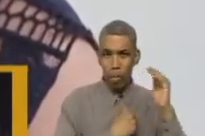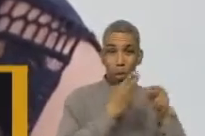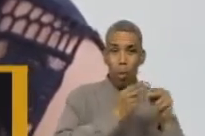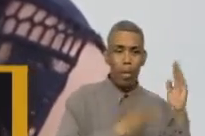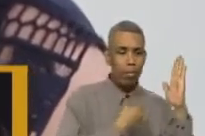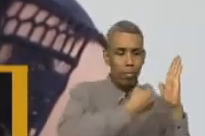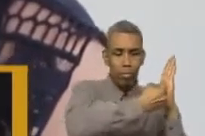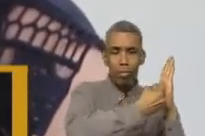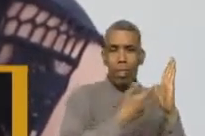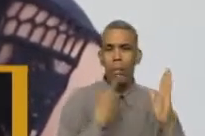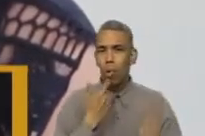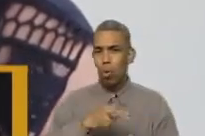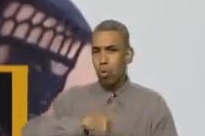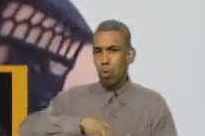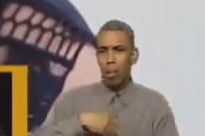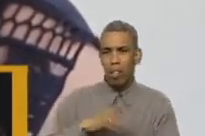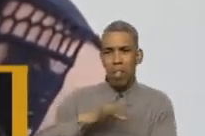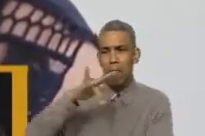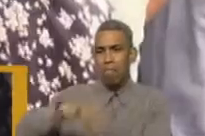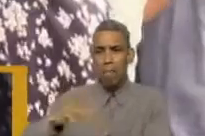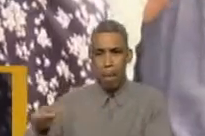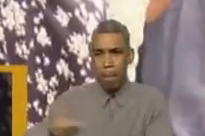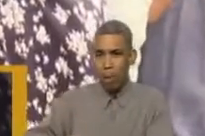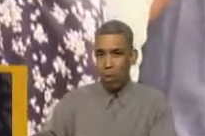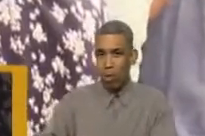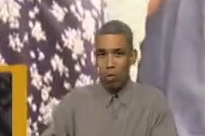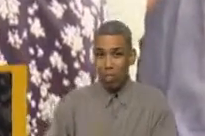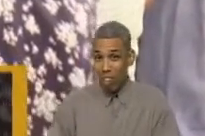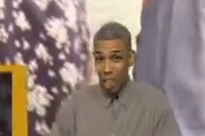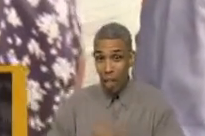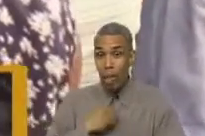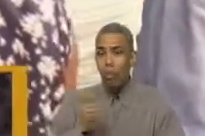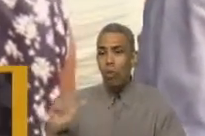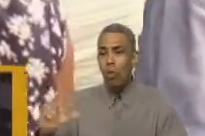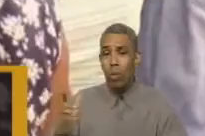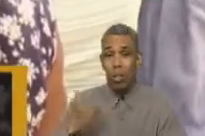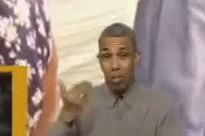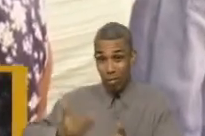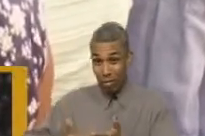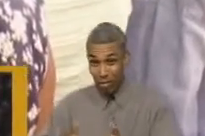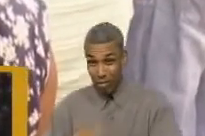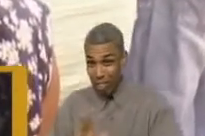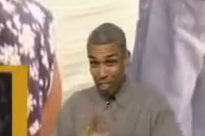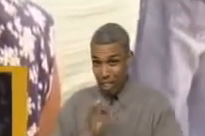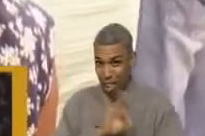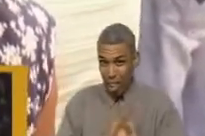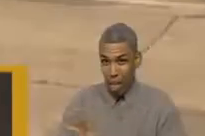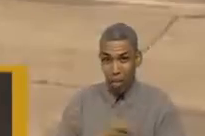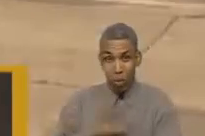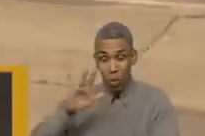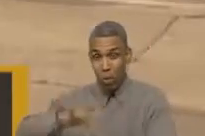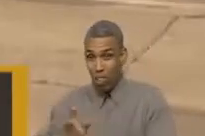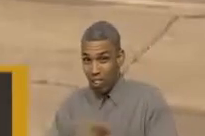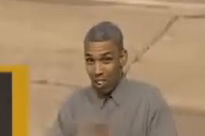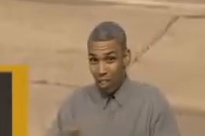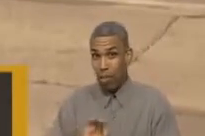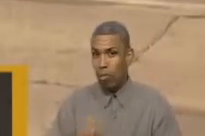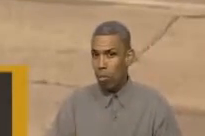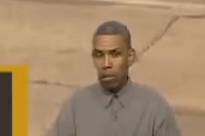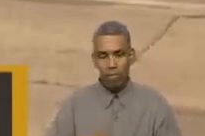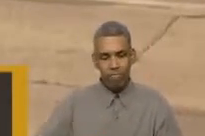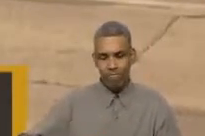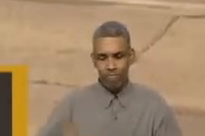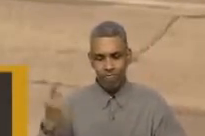subsidio automáticamente quedan bloqueados. Entonces es importante que ellos tengan en cuenta la solicitud de poder reclamar